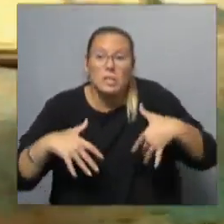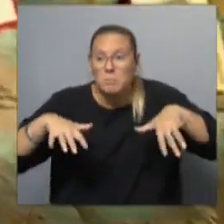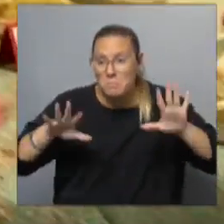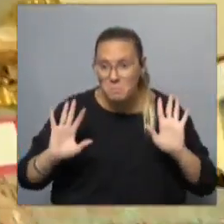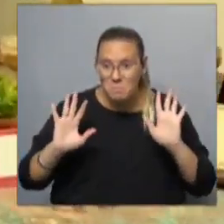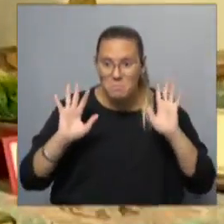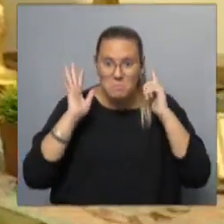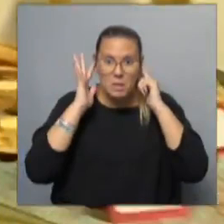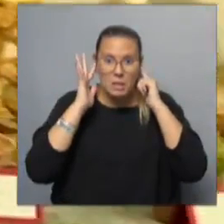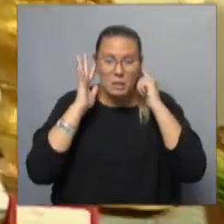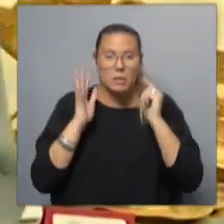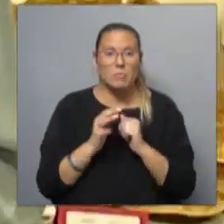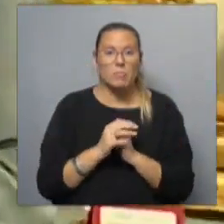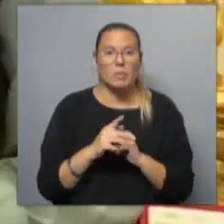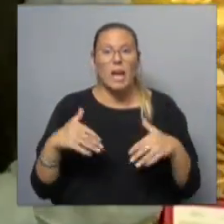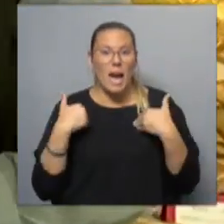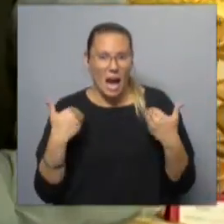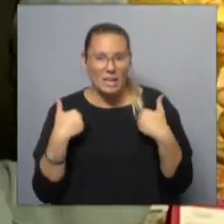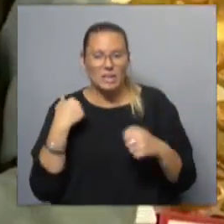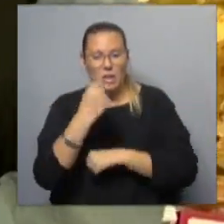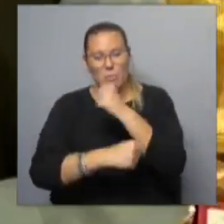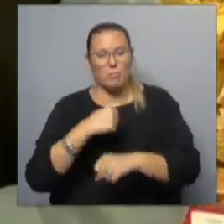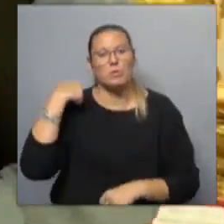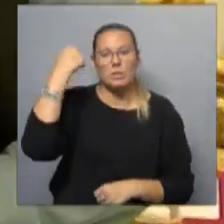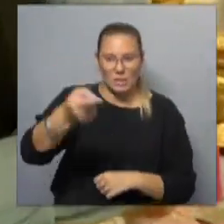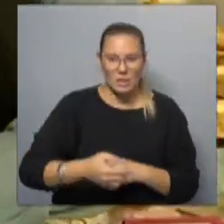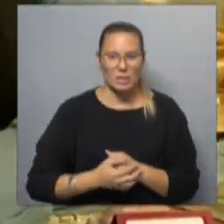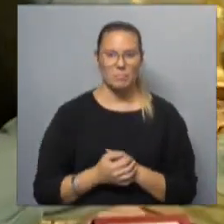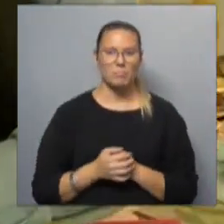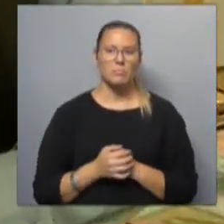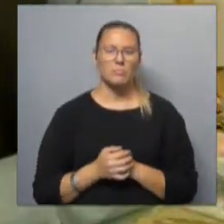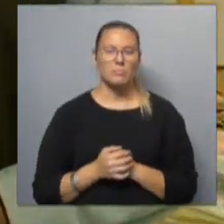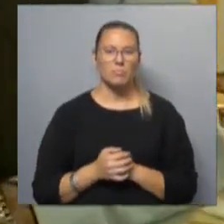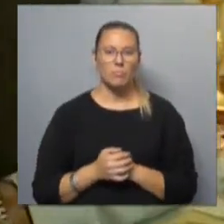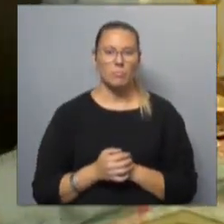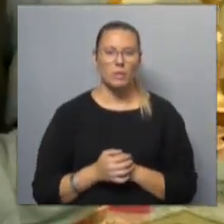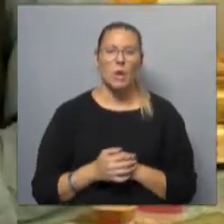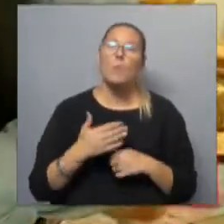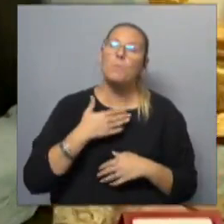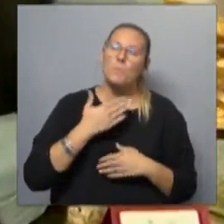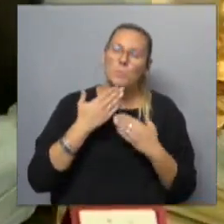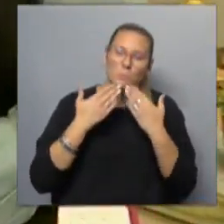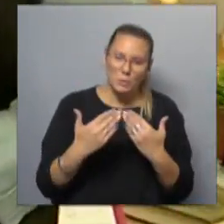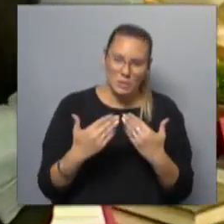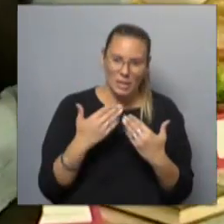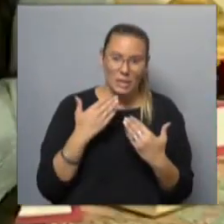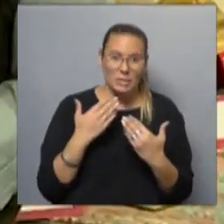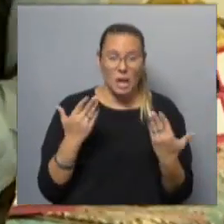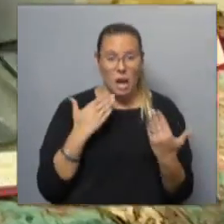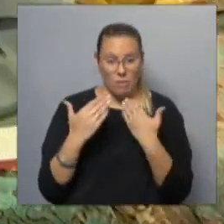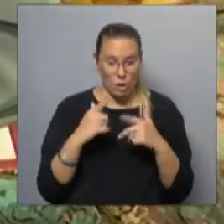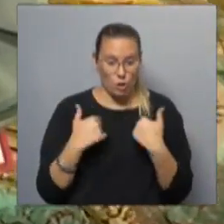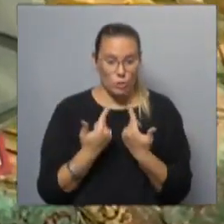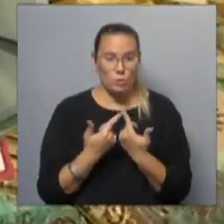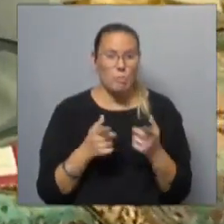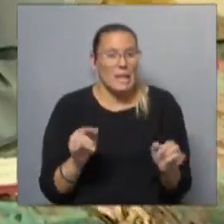dé de alguna manera alegrías para para el año siguiente. Muy bien, Gustavo. Muchas gracias por estos minutos. Para